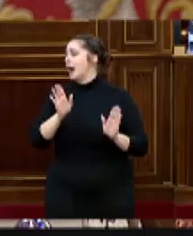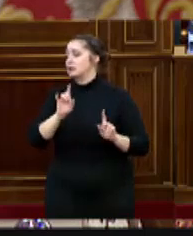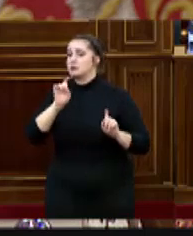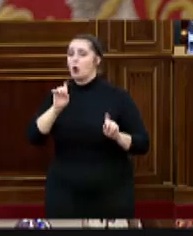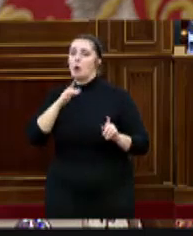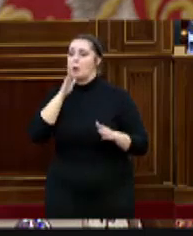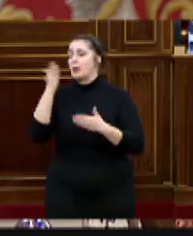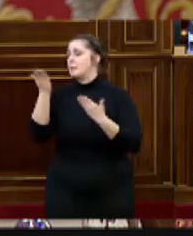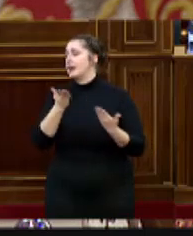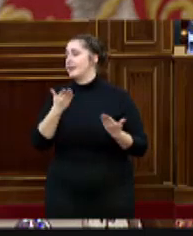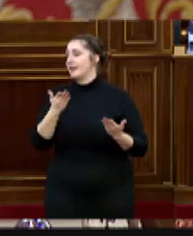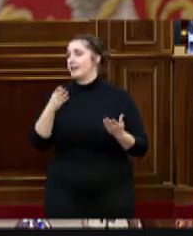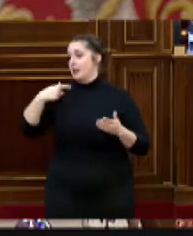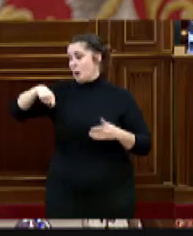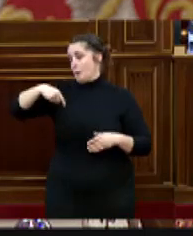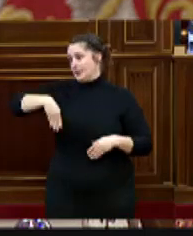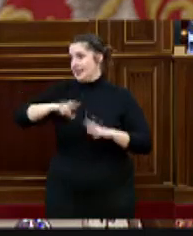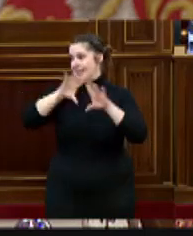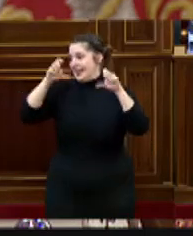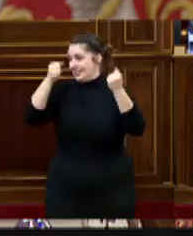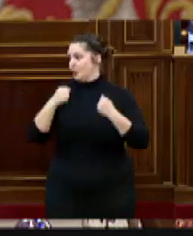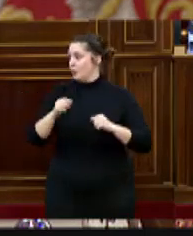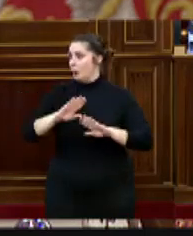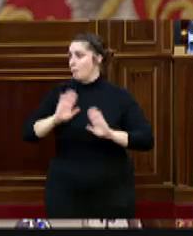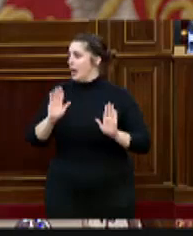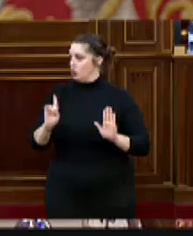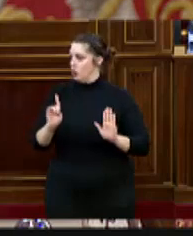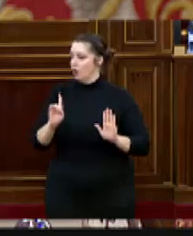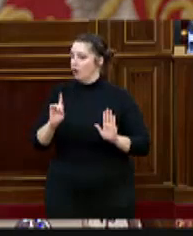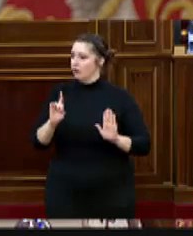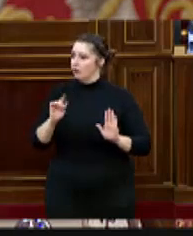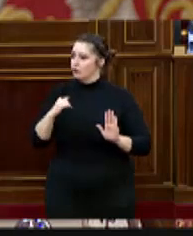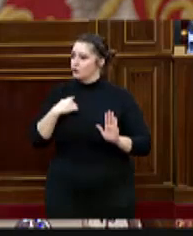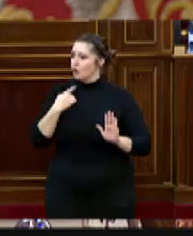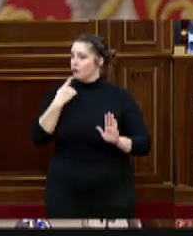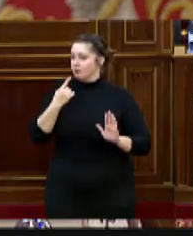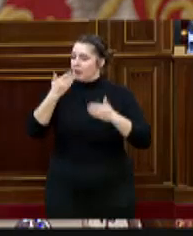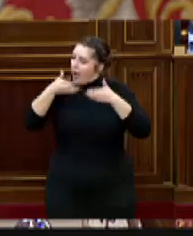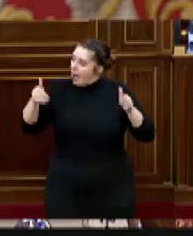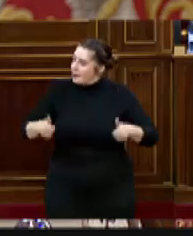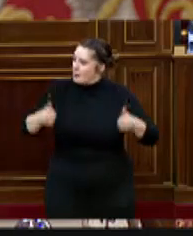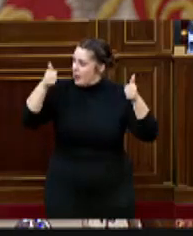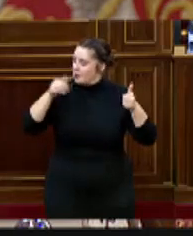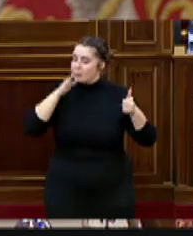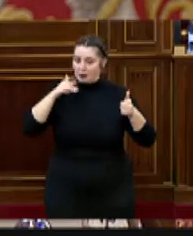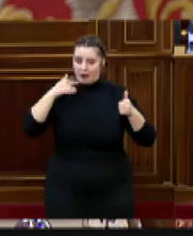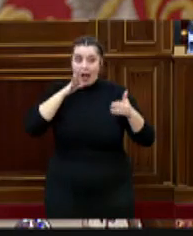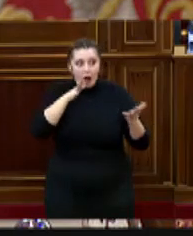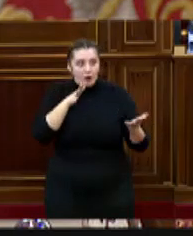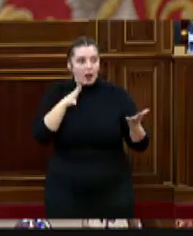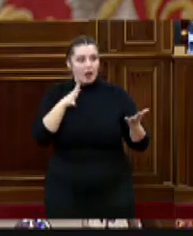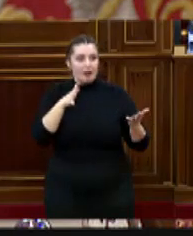hospitalario de quien preside esta institución lo decía en su sentido más más amplio porque nos encontramos estamos